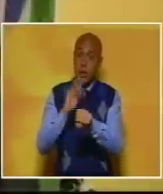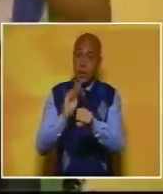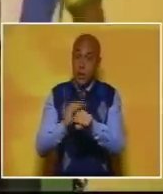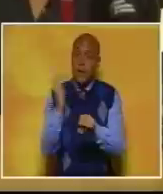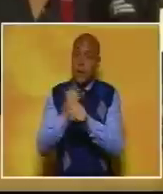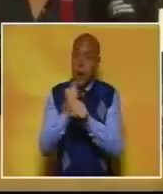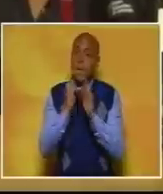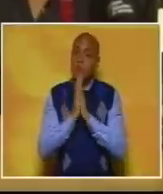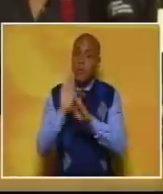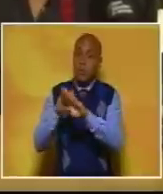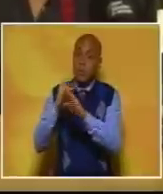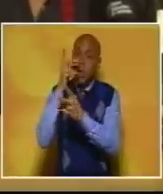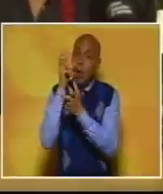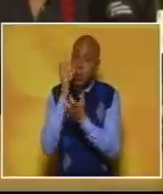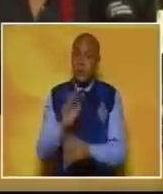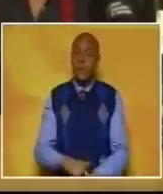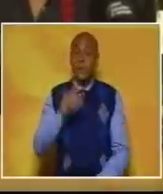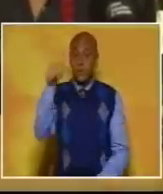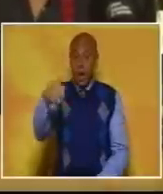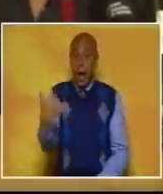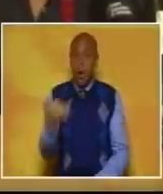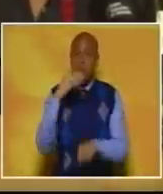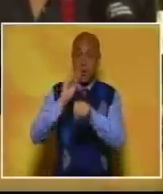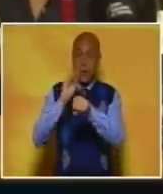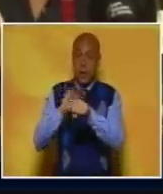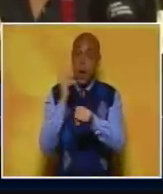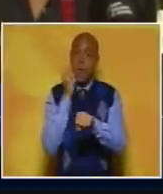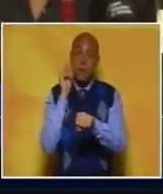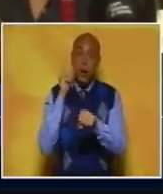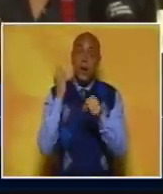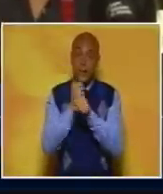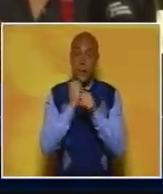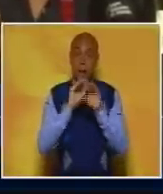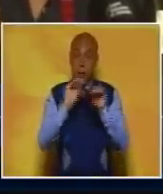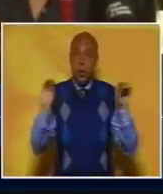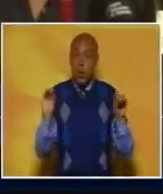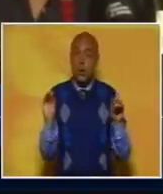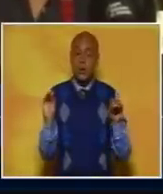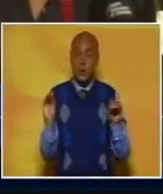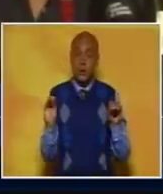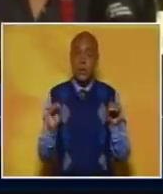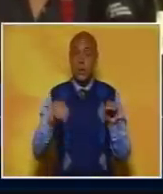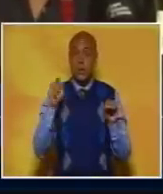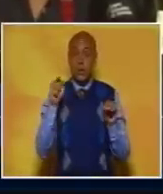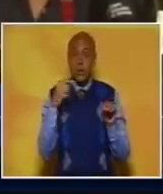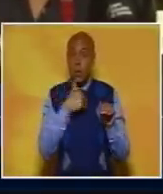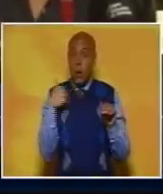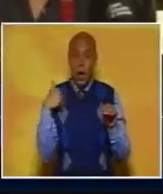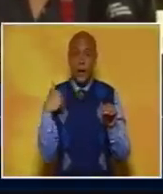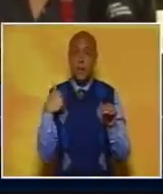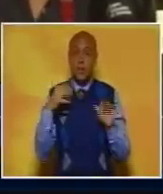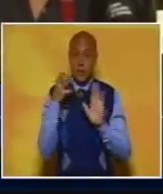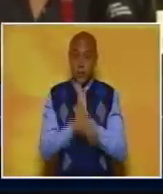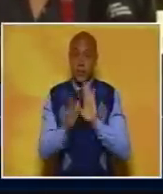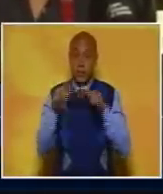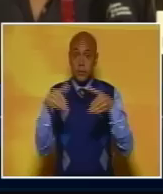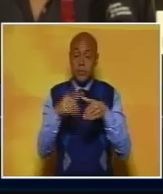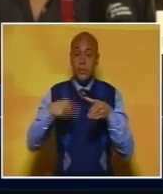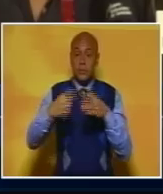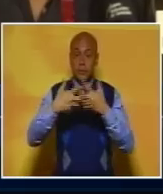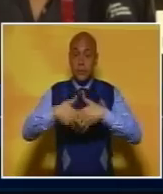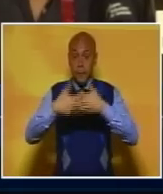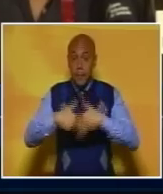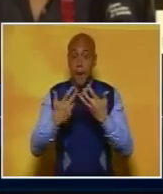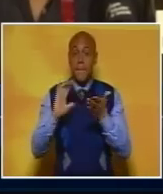sea escuchada. Aquí le hacemos un llamado a los trabajadores. No queremos que se burocratice a través de la dirección de las empresas